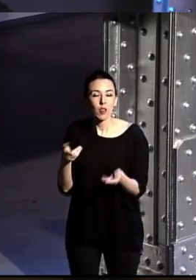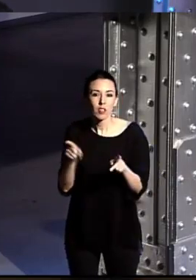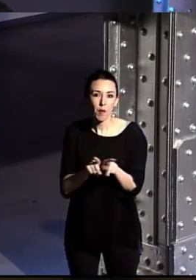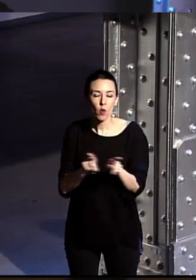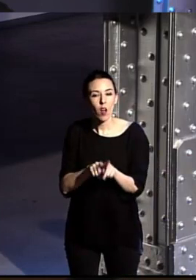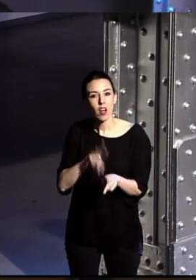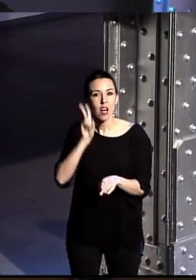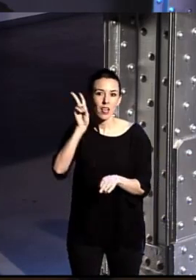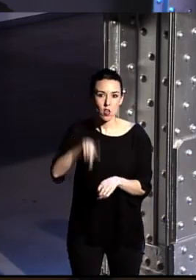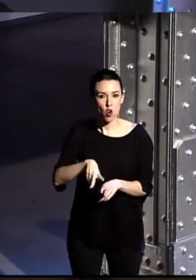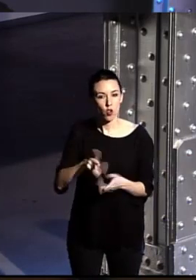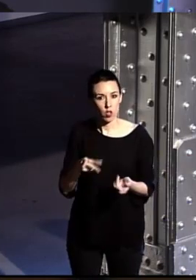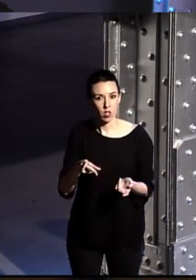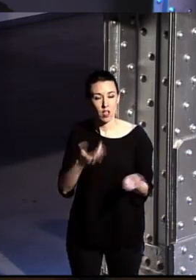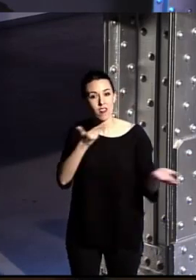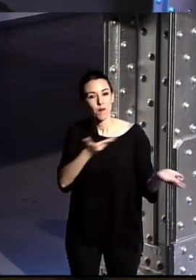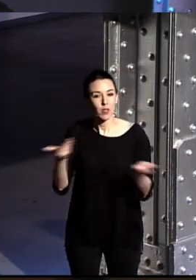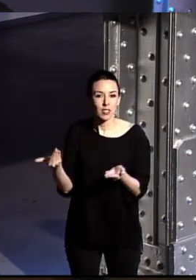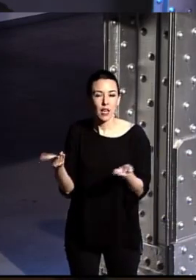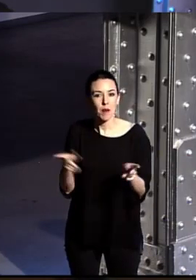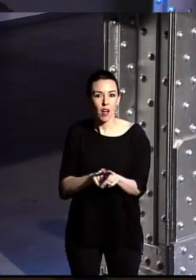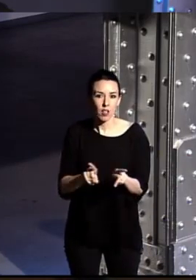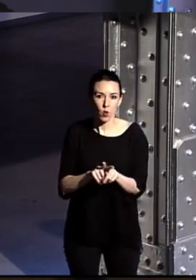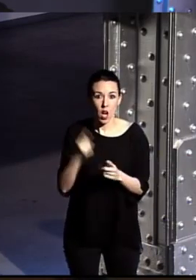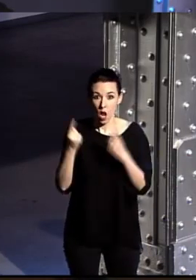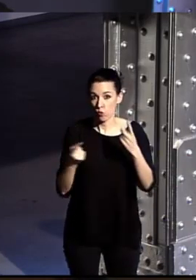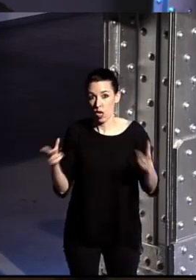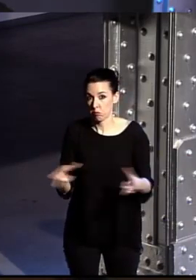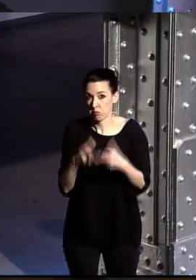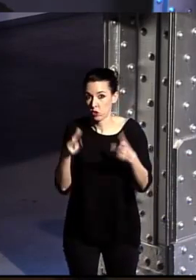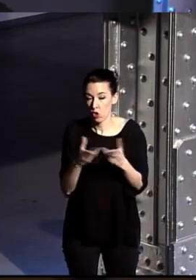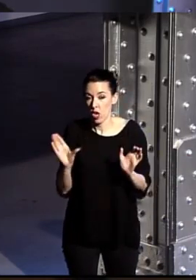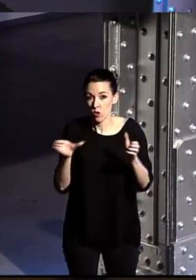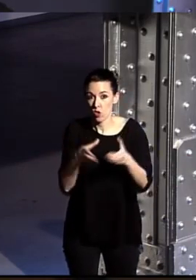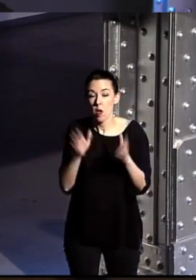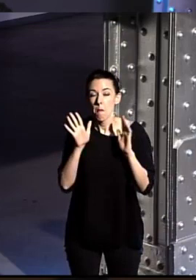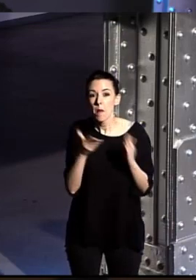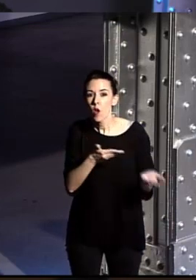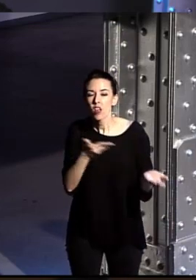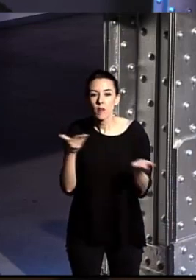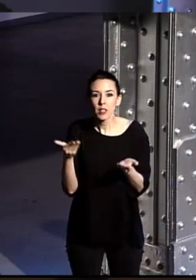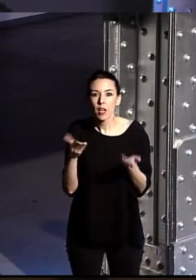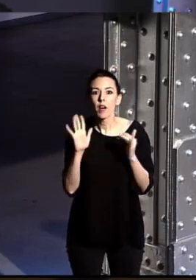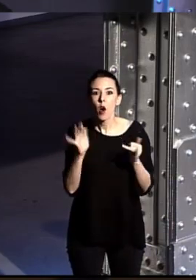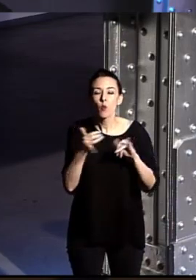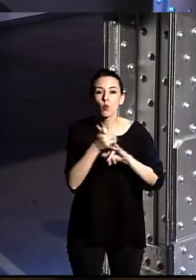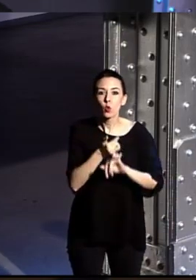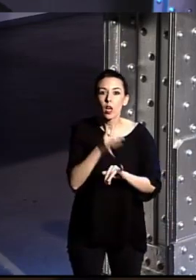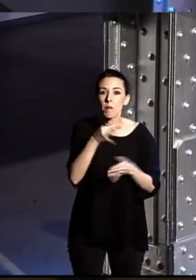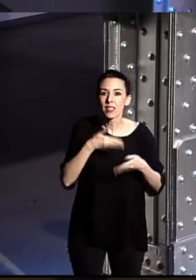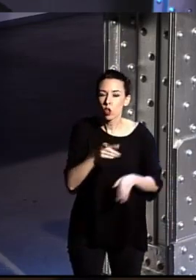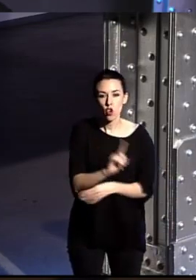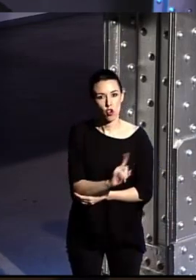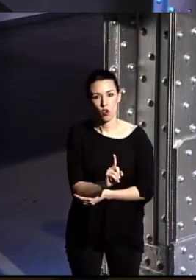como reconocido literato, se le invitaba en las reuniones sociales de la ciudad, pero no se invitaba a su mujer y a sus